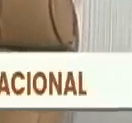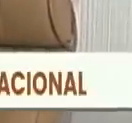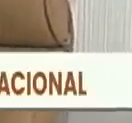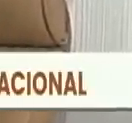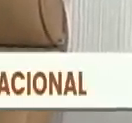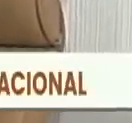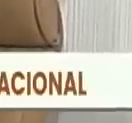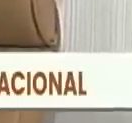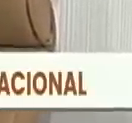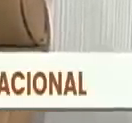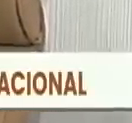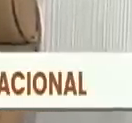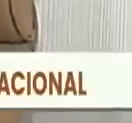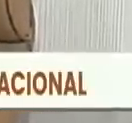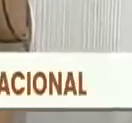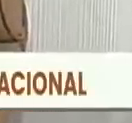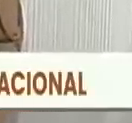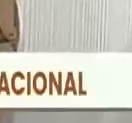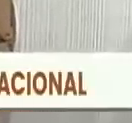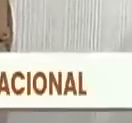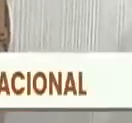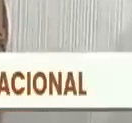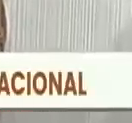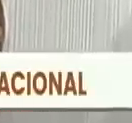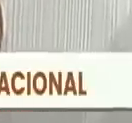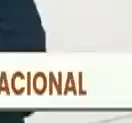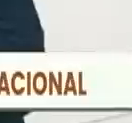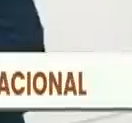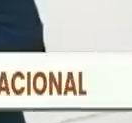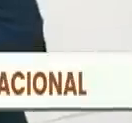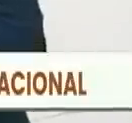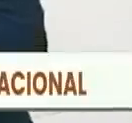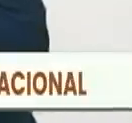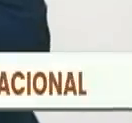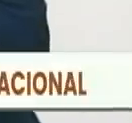la Unión Europea bloqueó esos fondos,